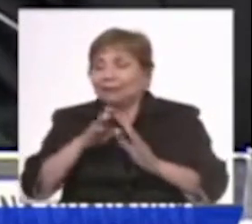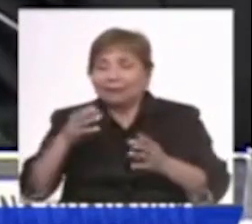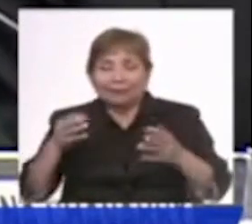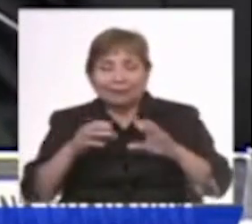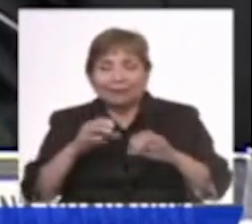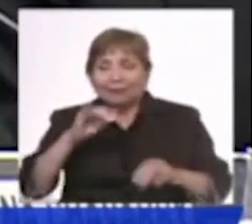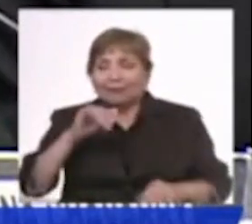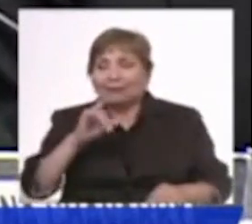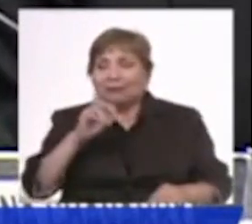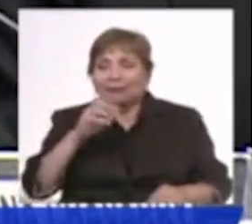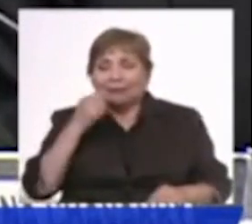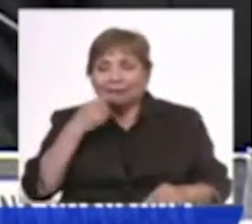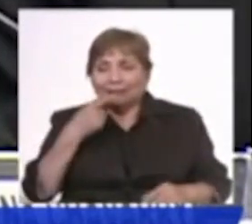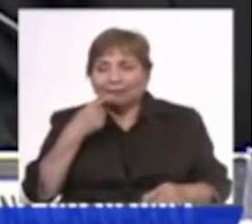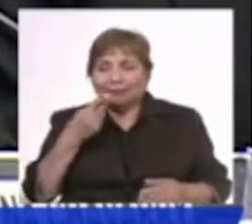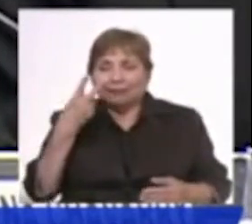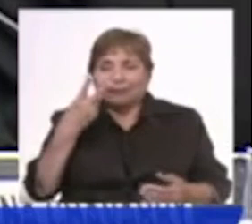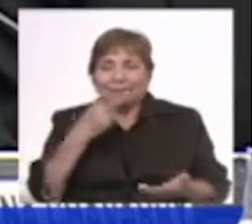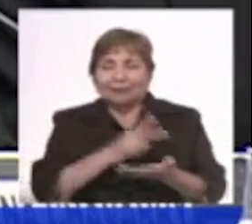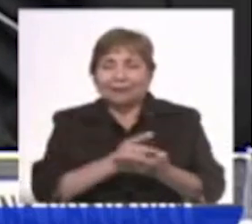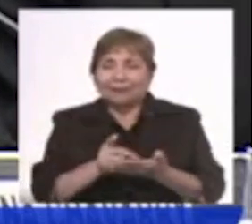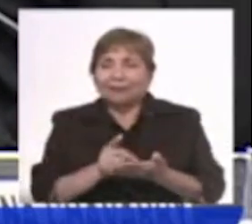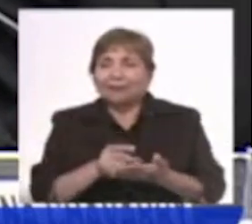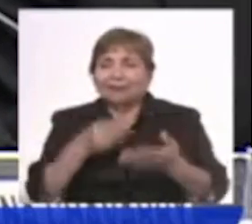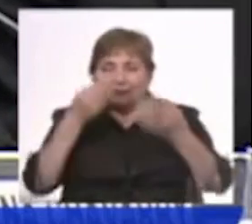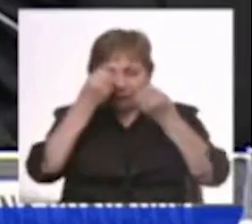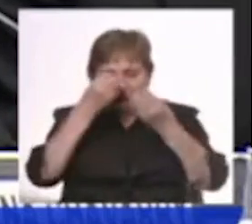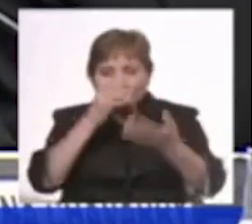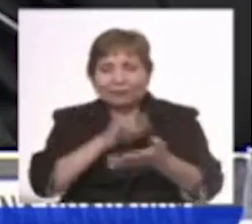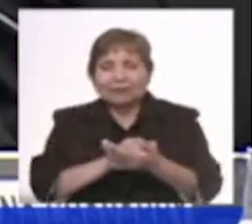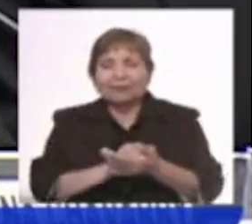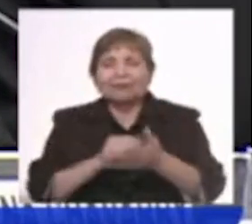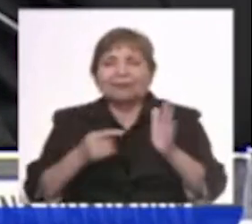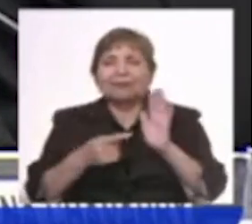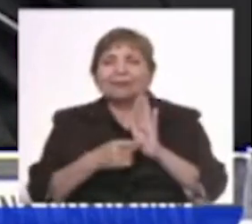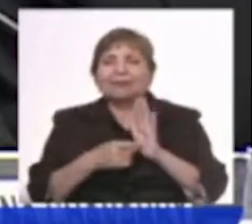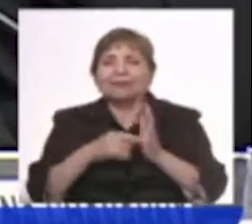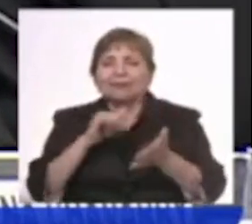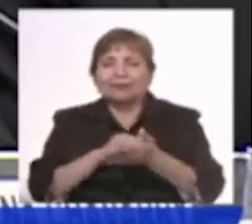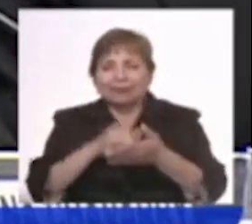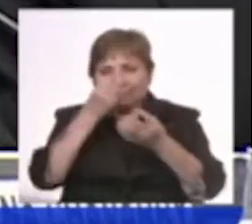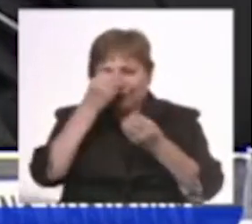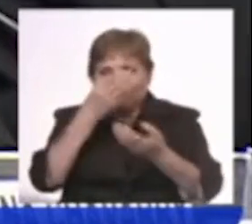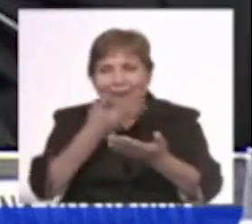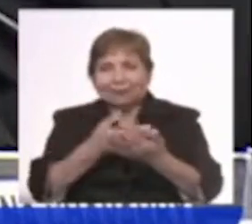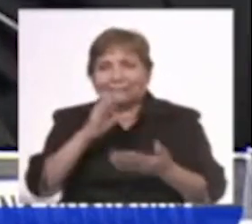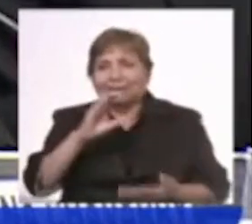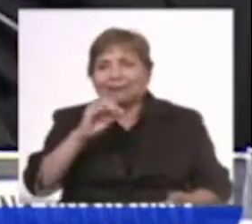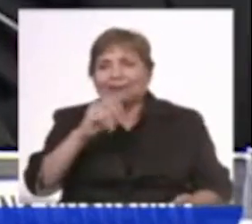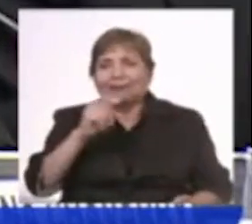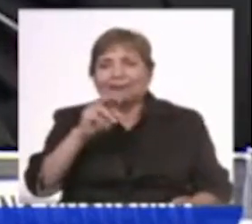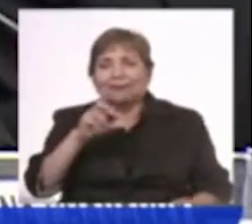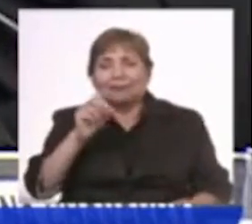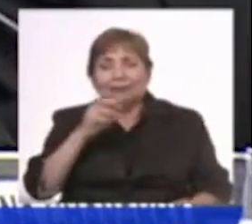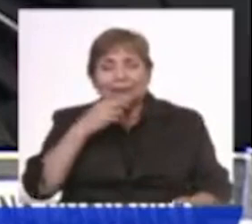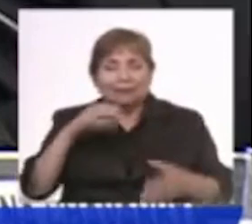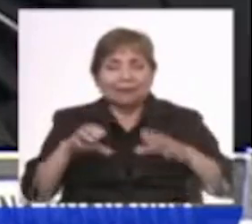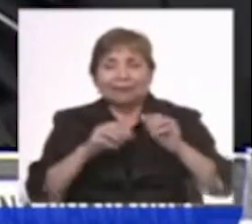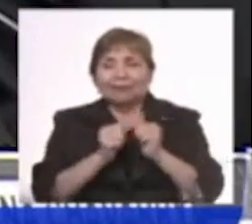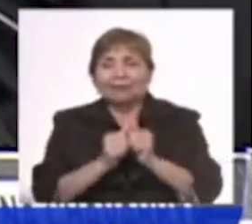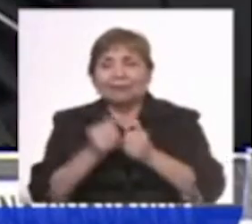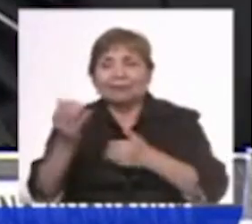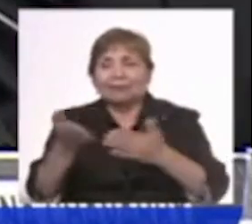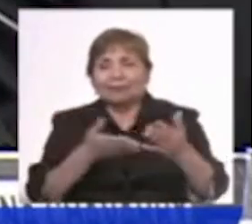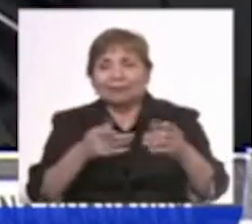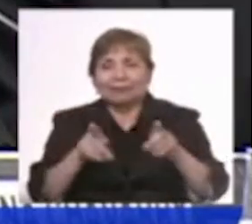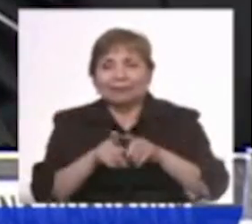Siglo Juliana publicamos hace unas dos semanas un informe también en donde se señalaba, por un informe de Contraloría, de que también se había realizado un